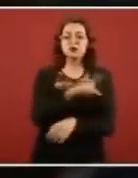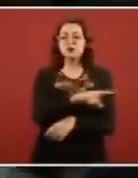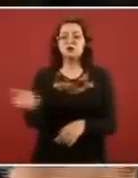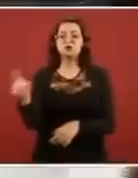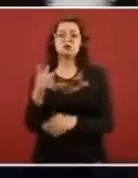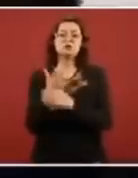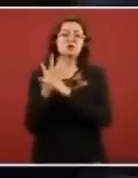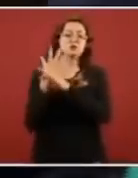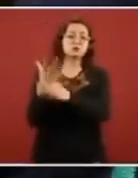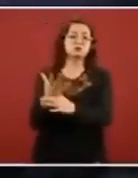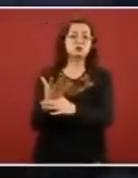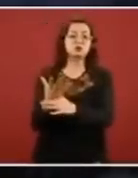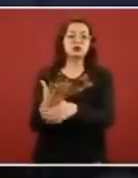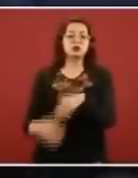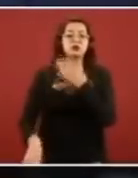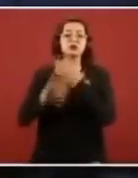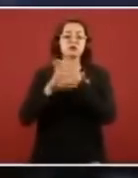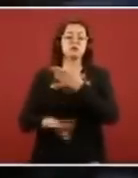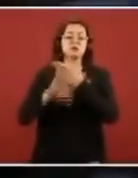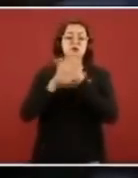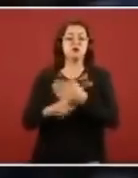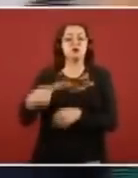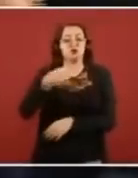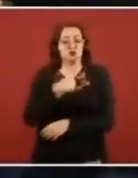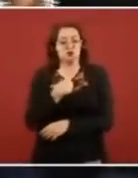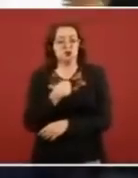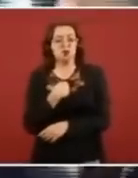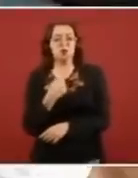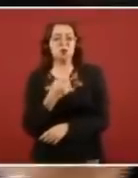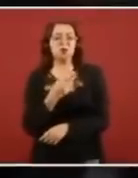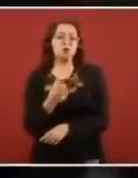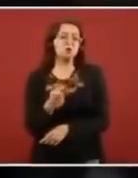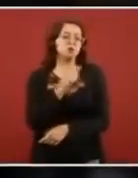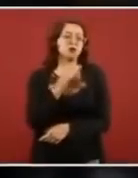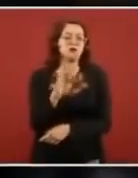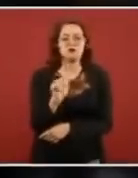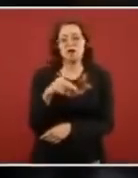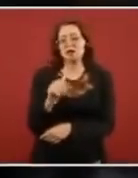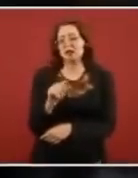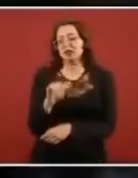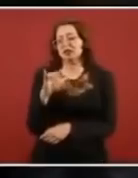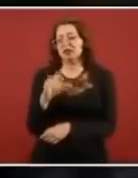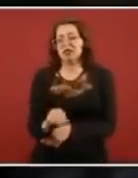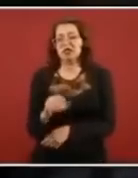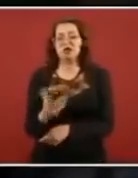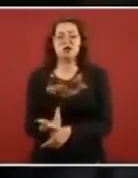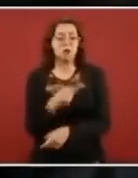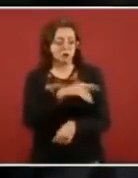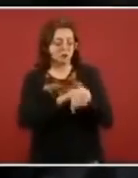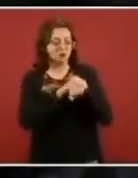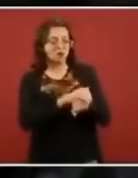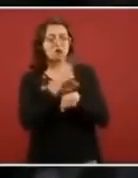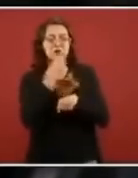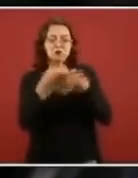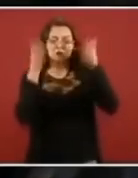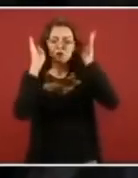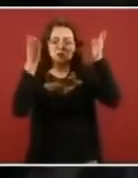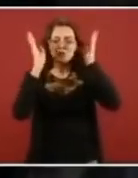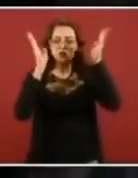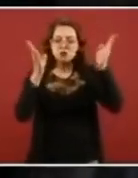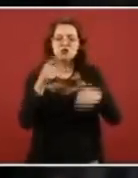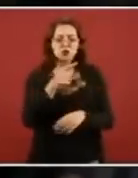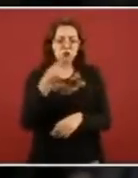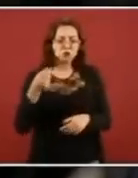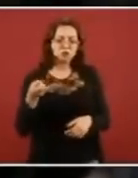fanático en la televisión a nivel nacional, se burlaron de mí, le dijeron burro a mi amigo, lo compararon con un